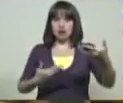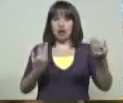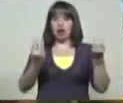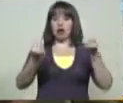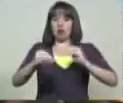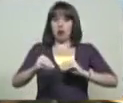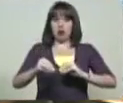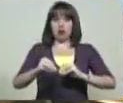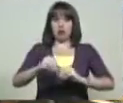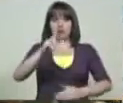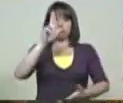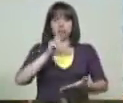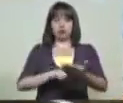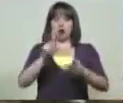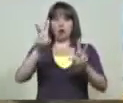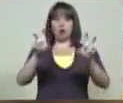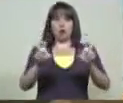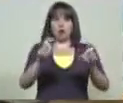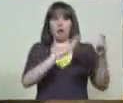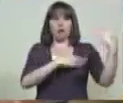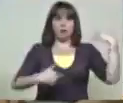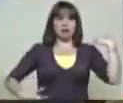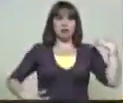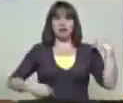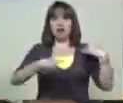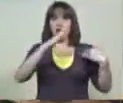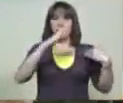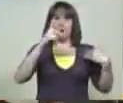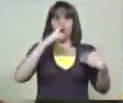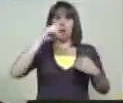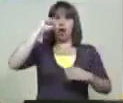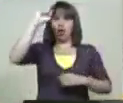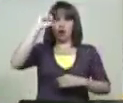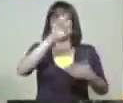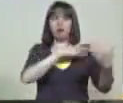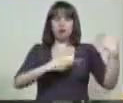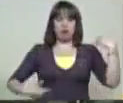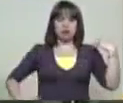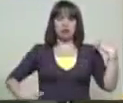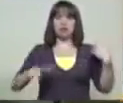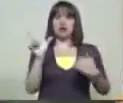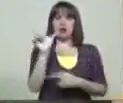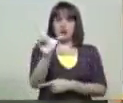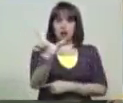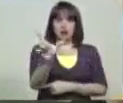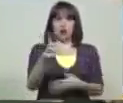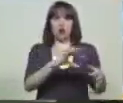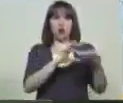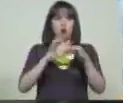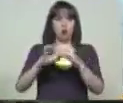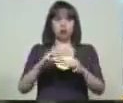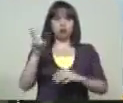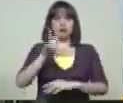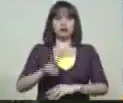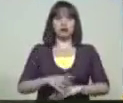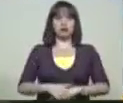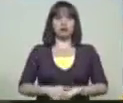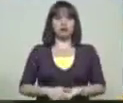ratificación del compañero presidente Nicolás Maduro como presidente del Partido Socialista Unido de Venezuela.